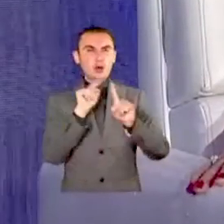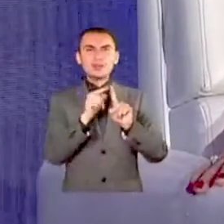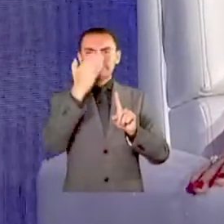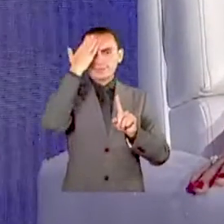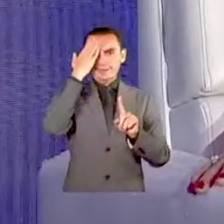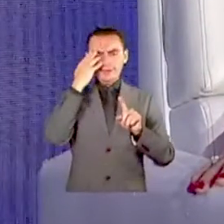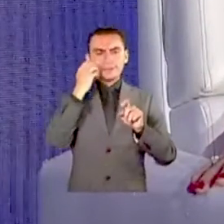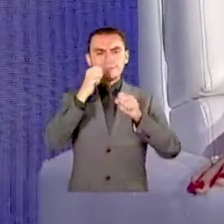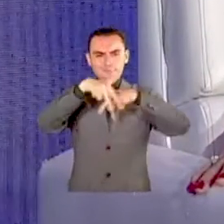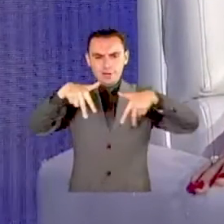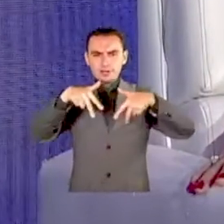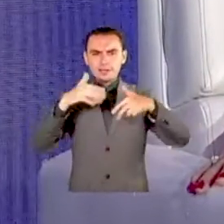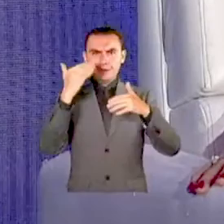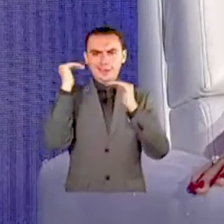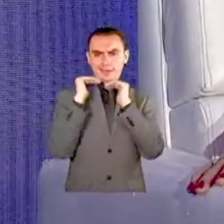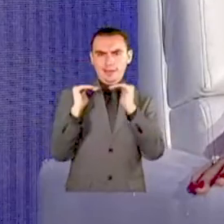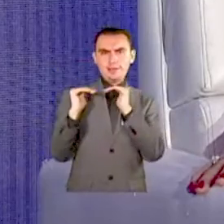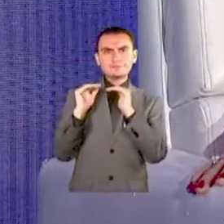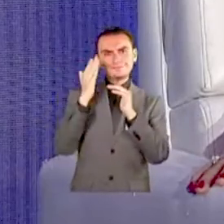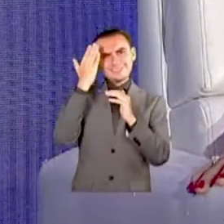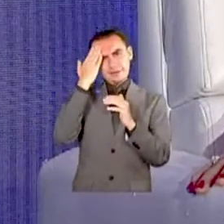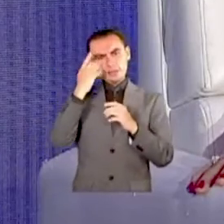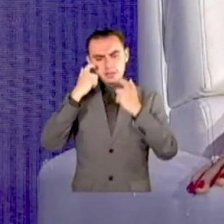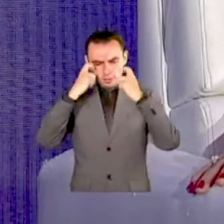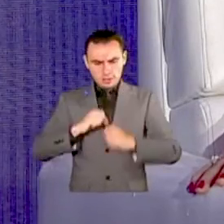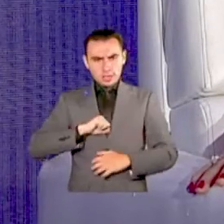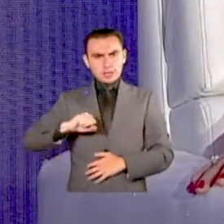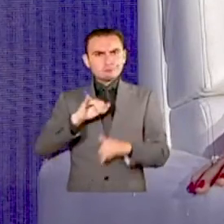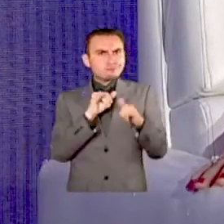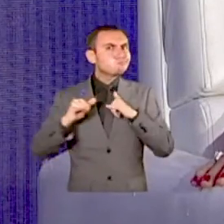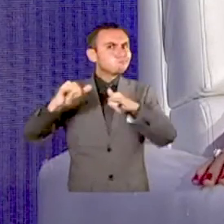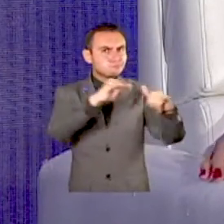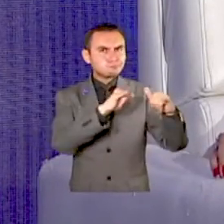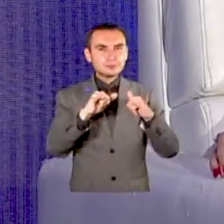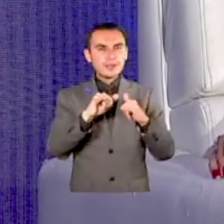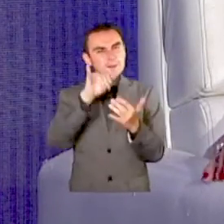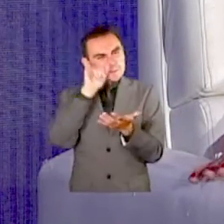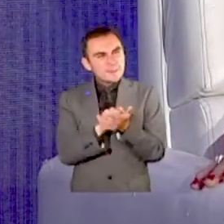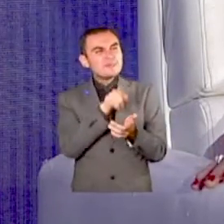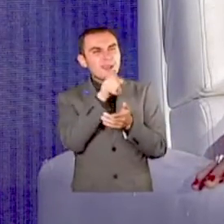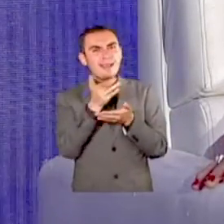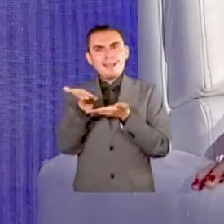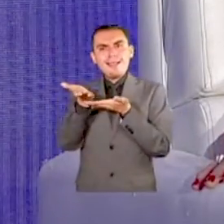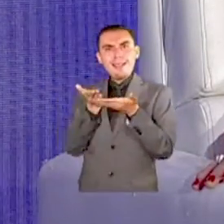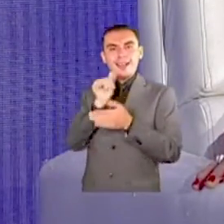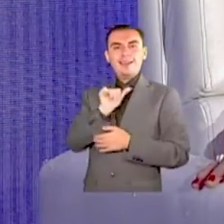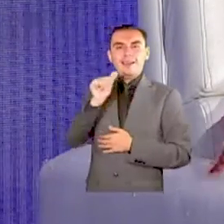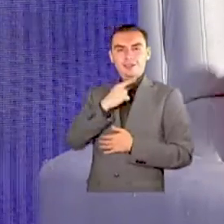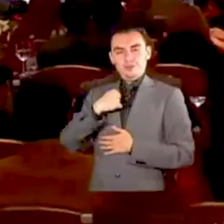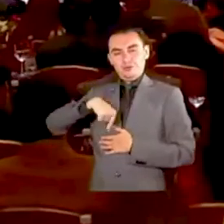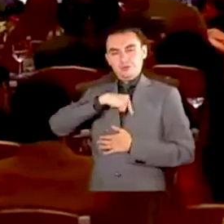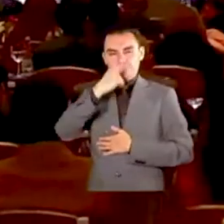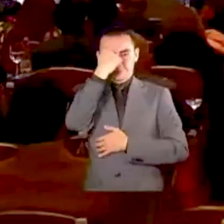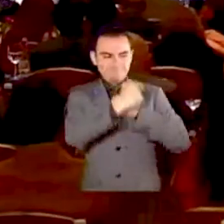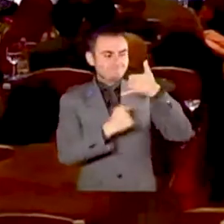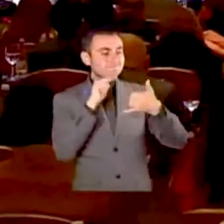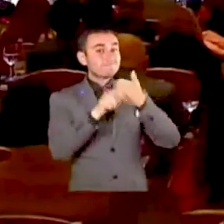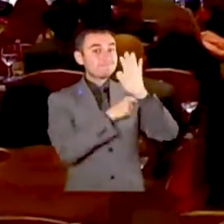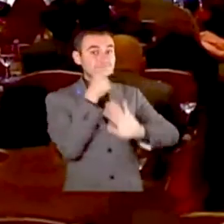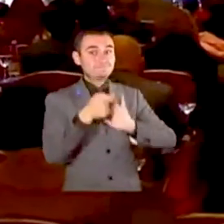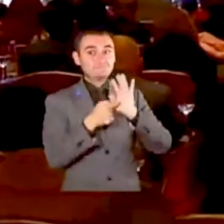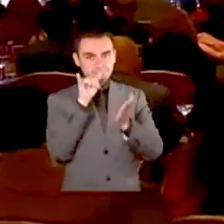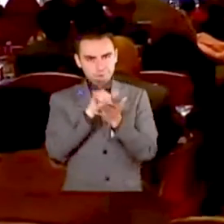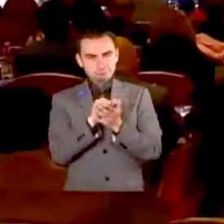la equidad de género y la visión de igualdad de derechos, que es lo que más reclaman nuestras mujeres en nuestro país. Entonces yo creo que con